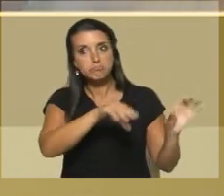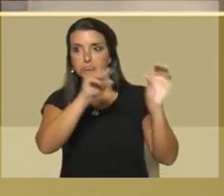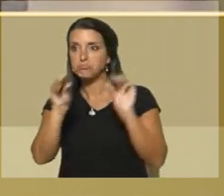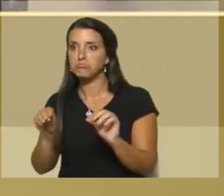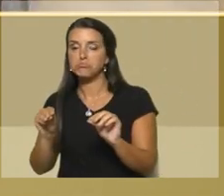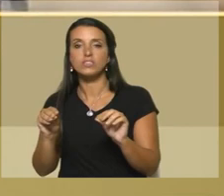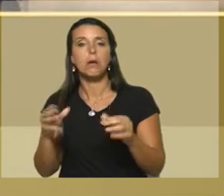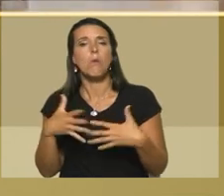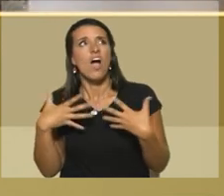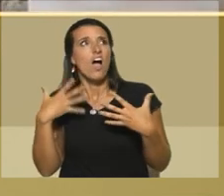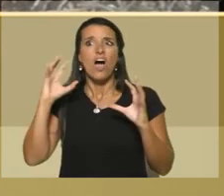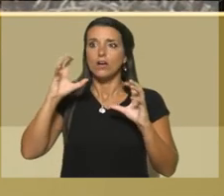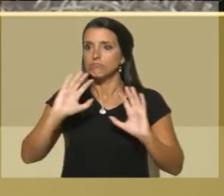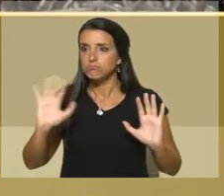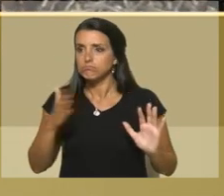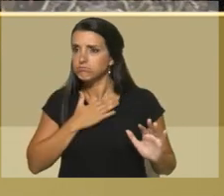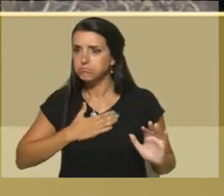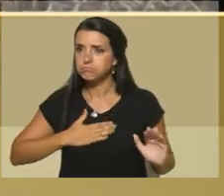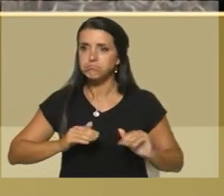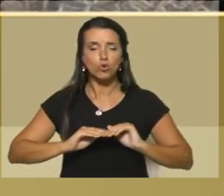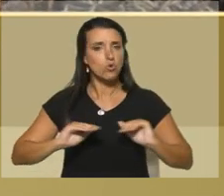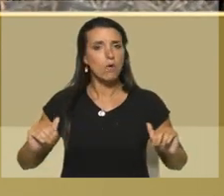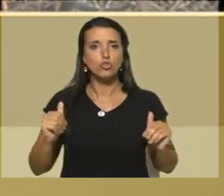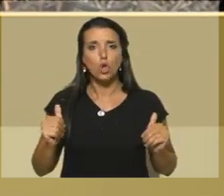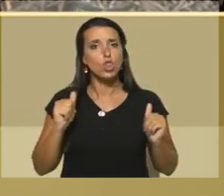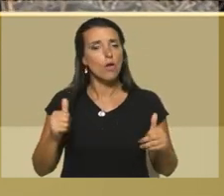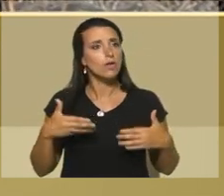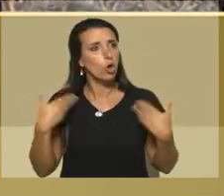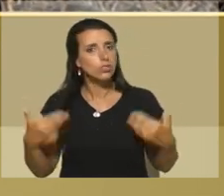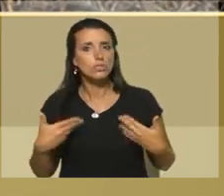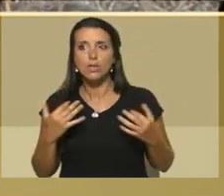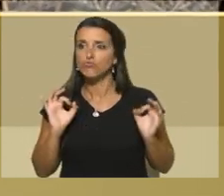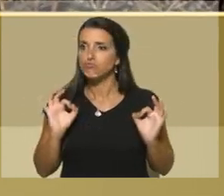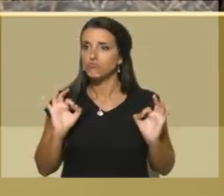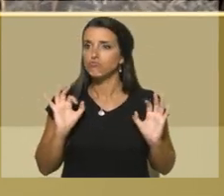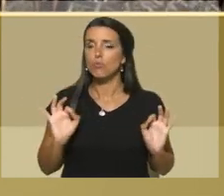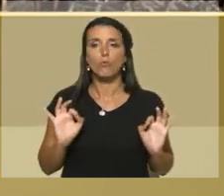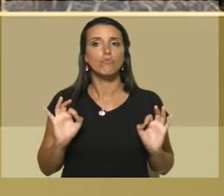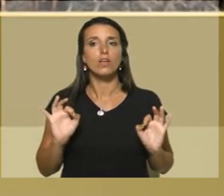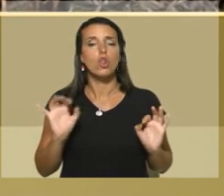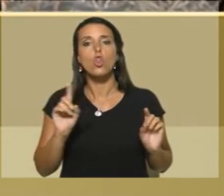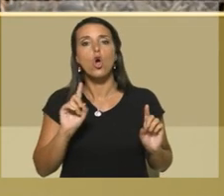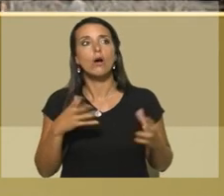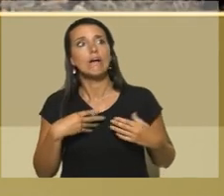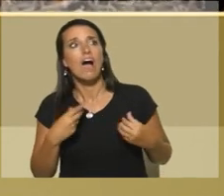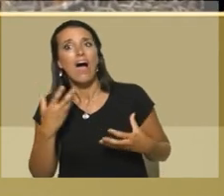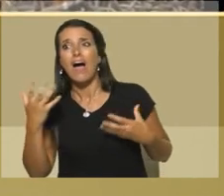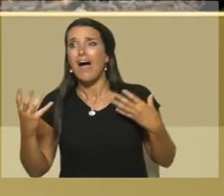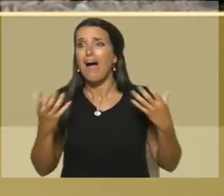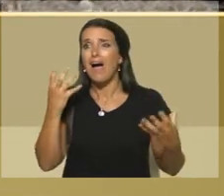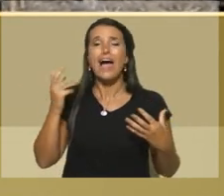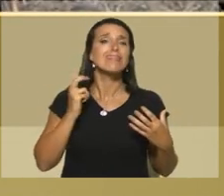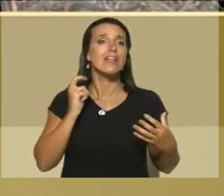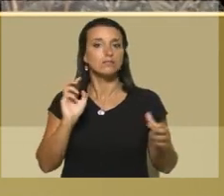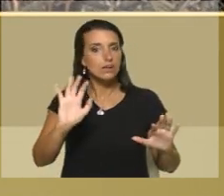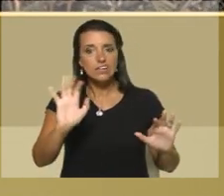impacto emocional de ningún tipo estaban todos bien de buen humor inclusive este no no lo vivieron con como un estrés